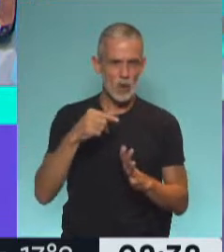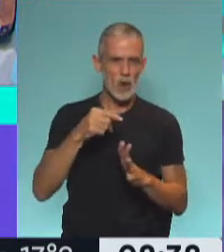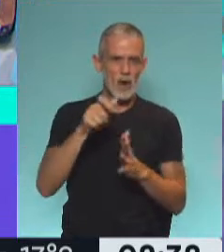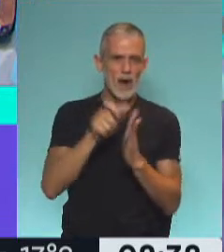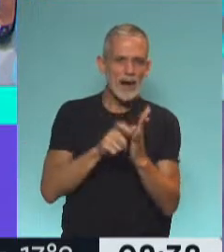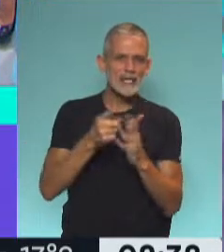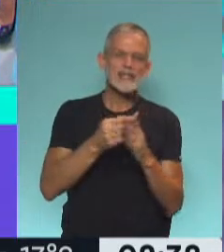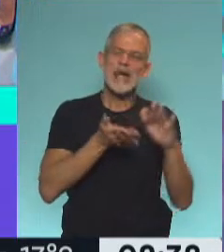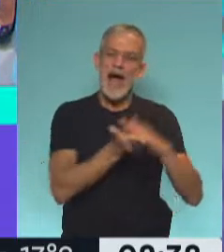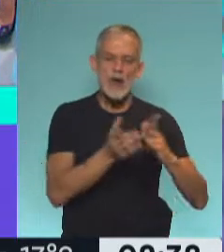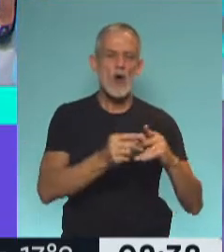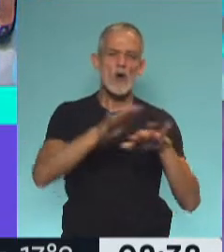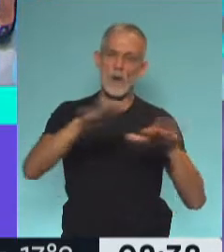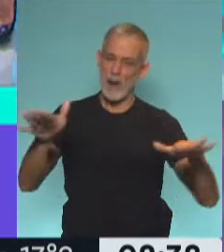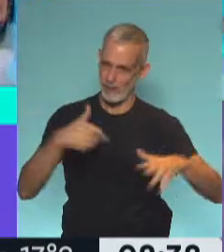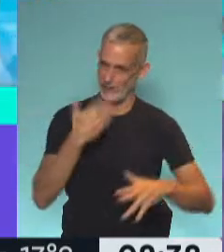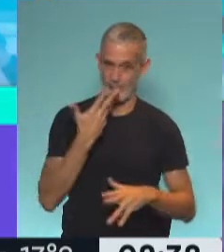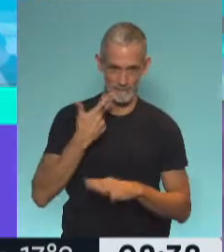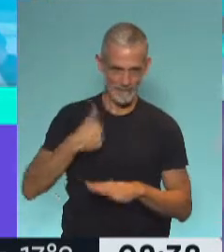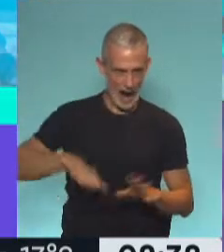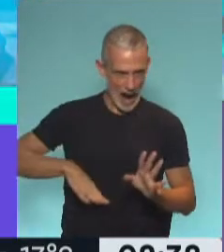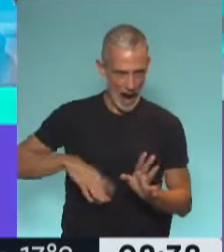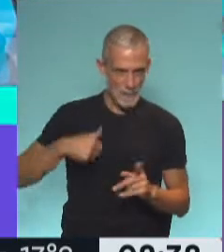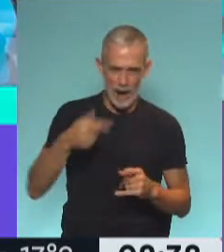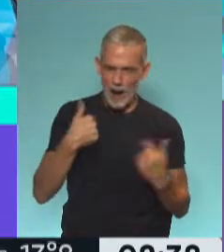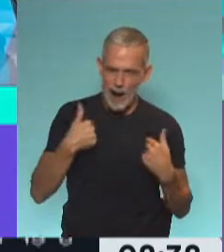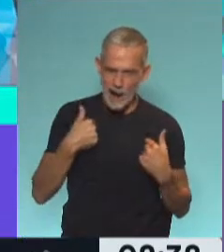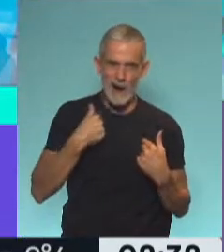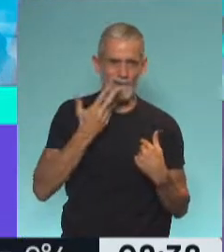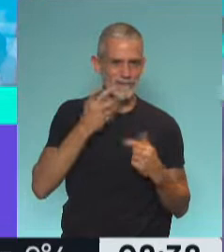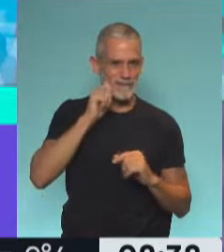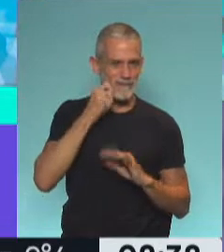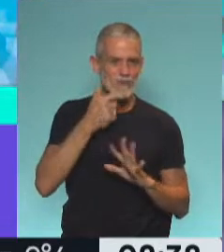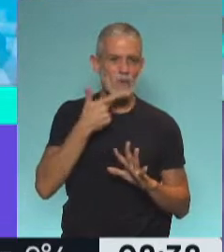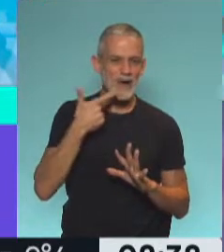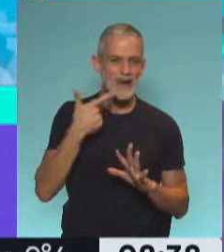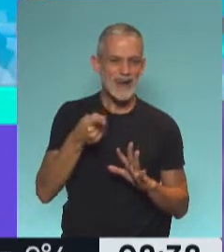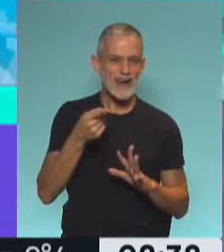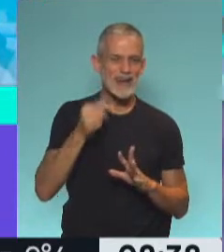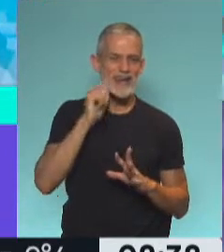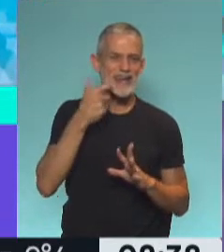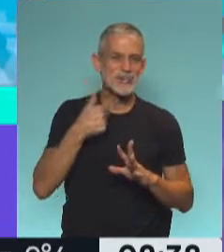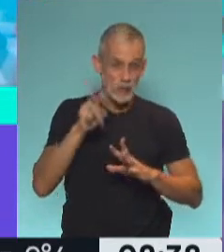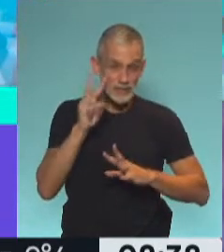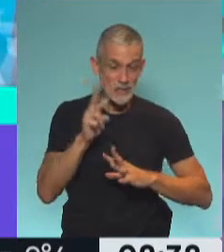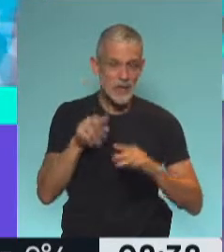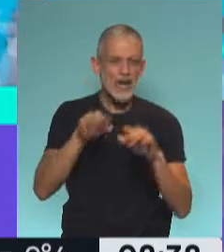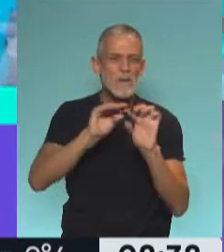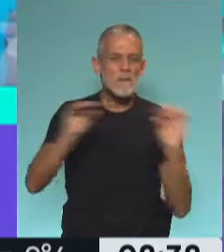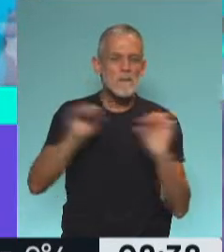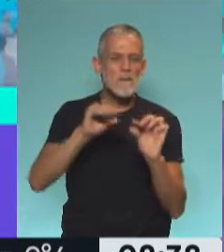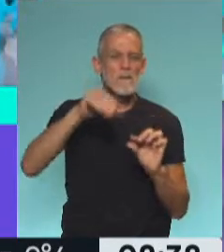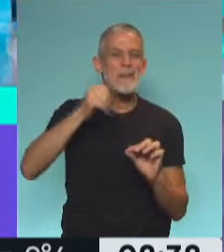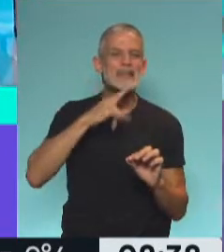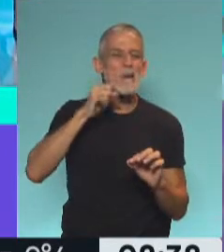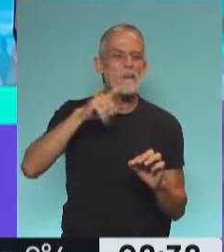que dijo al horno, a la parrilla. Estamos todos acá, pero engolosinados con la... ¿Estás viendo el matambrito ahí? Ahí sí, te está mostrando el matambrito,